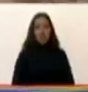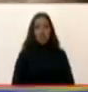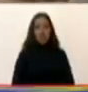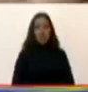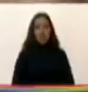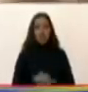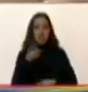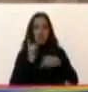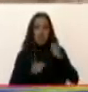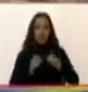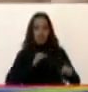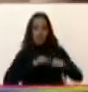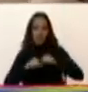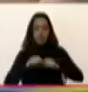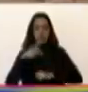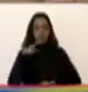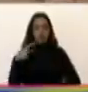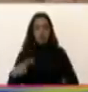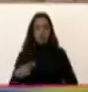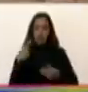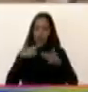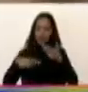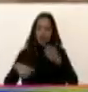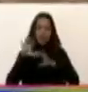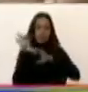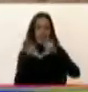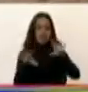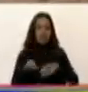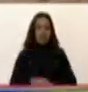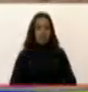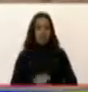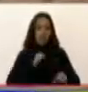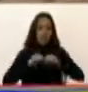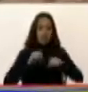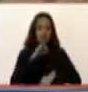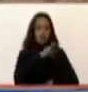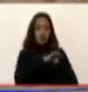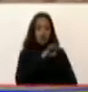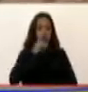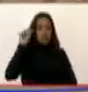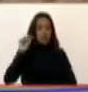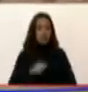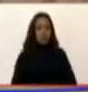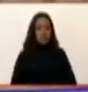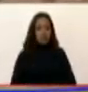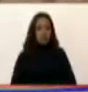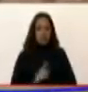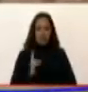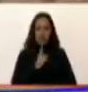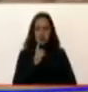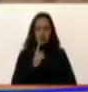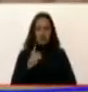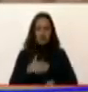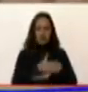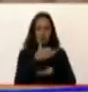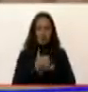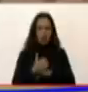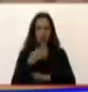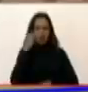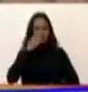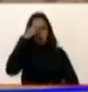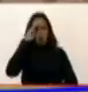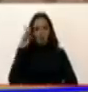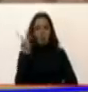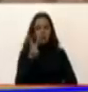de algunas agitaciones políticas en otros lugares y de movimientos sociales, creo que de lo único que pueden culpar a Cuba y a Venezuela es de ser